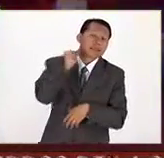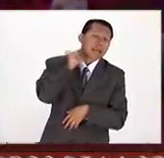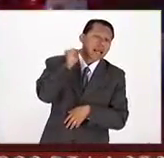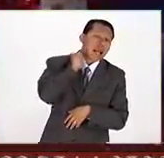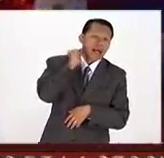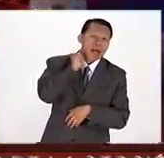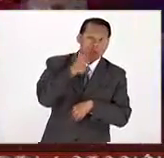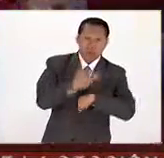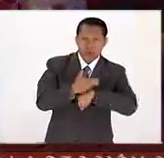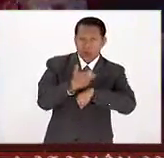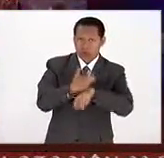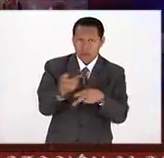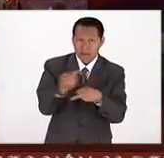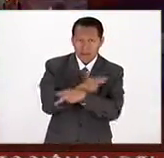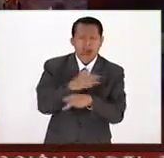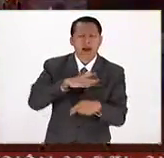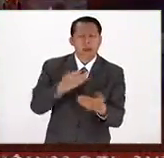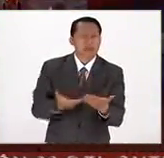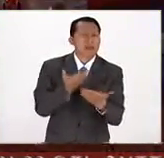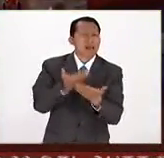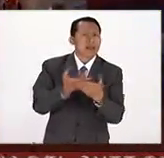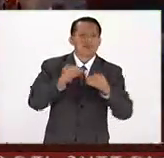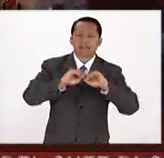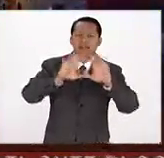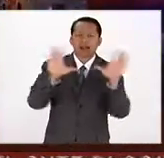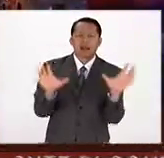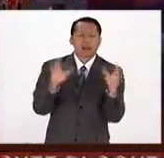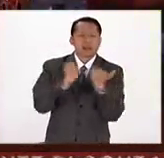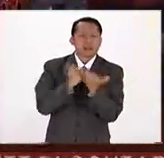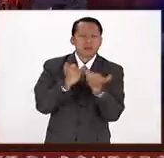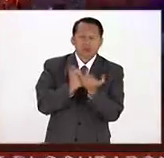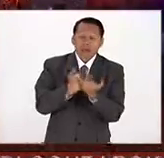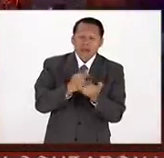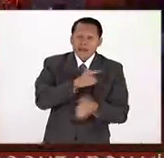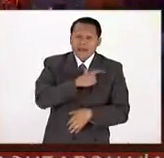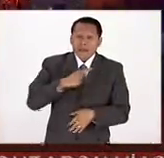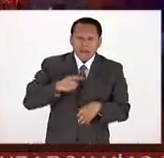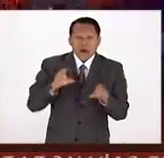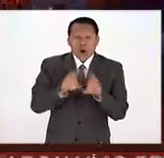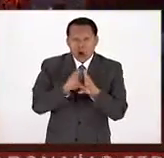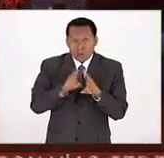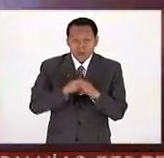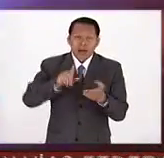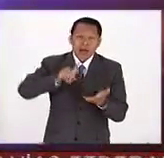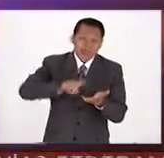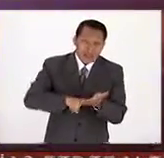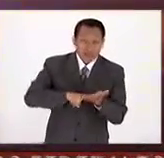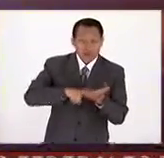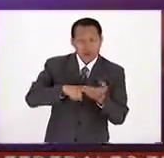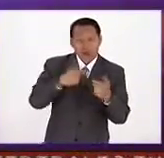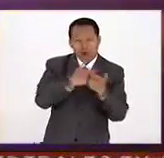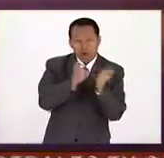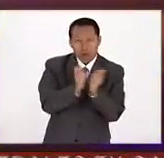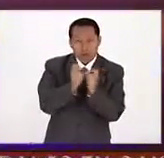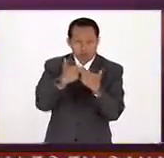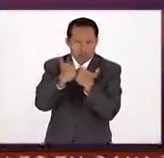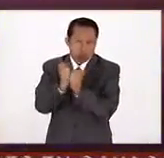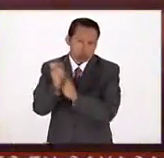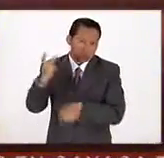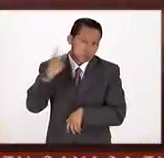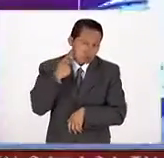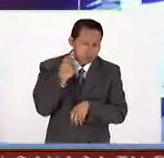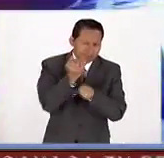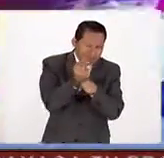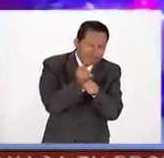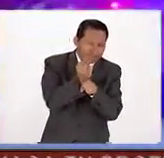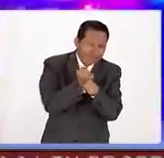porque sí hay iniciativas muy claras, y que tendrá que haber un cabildeo al interior de los dos partidos políticos para ver cuál es el